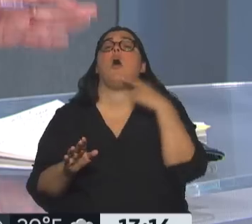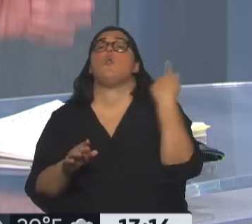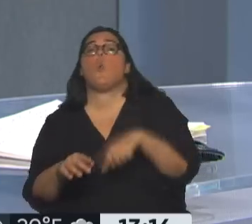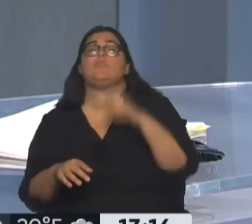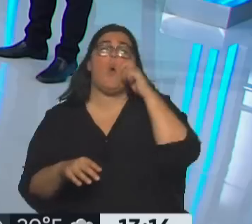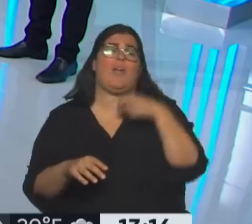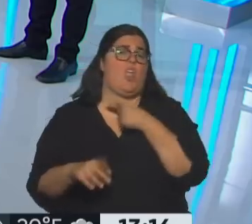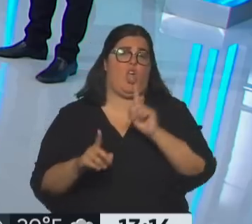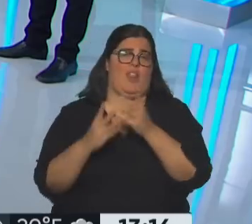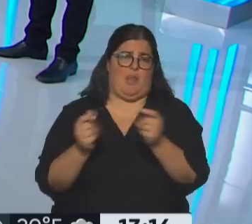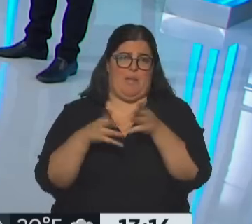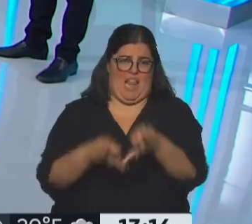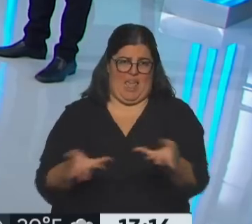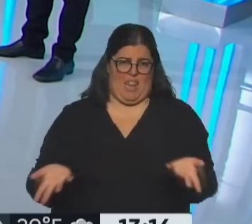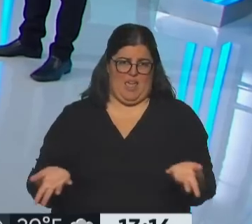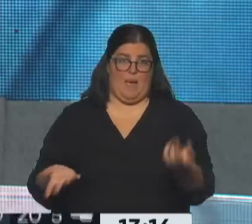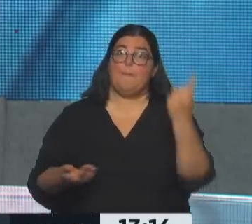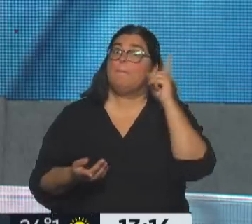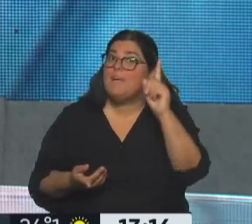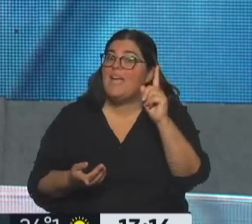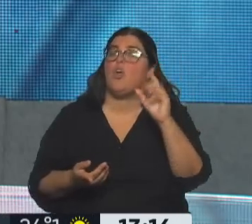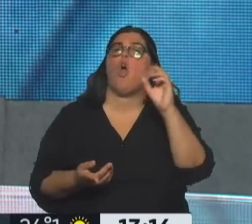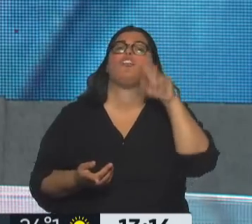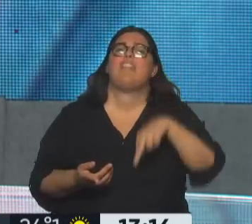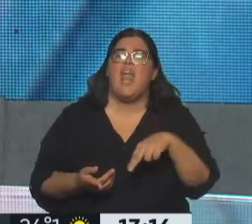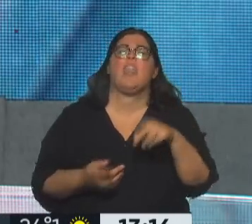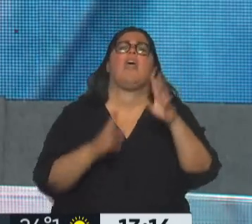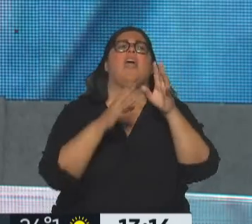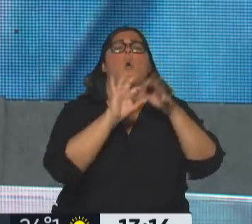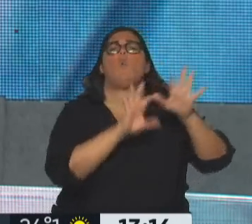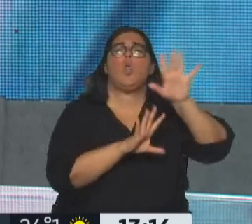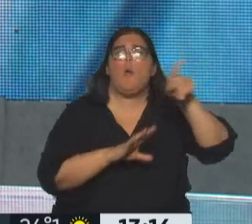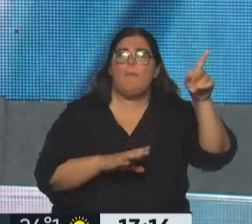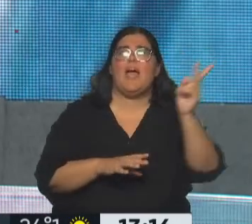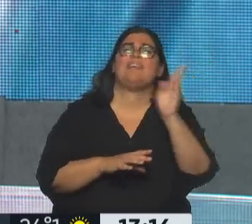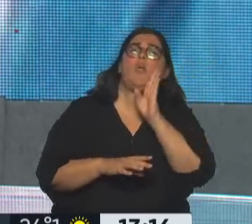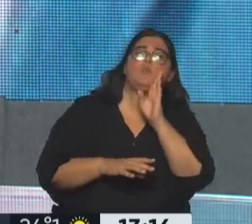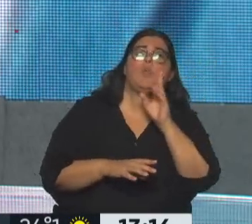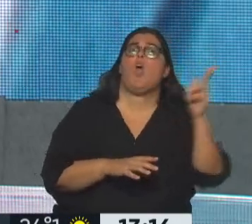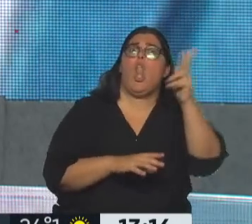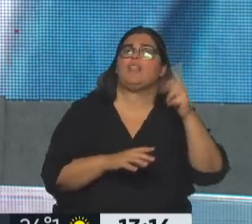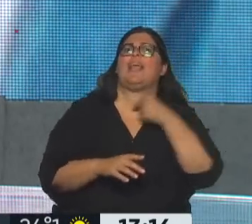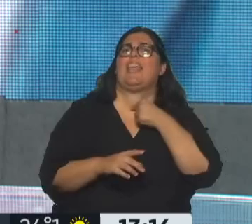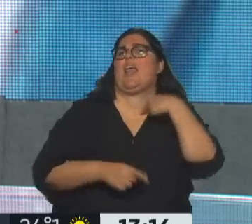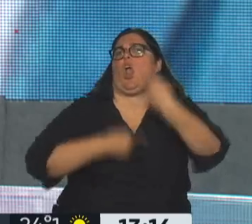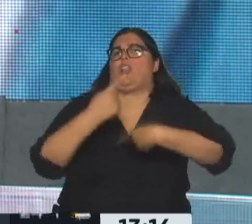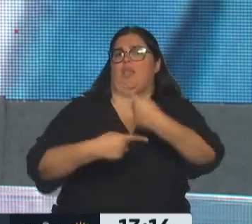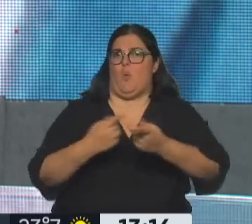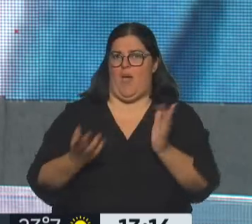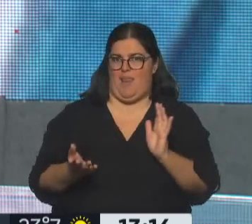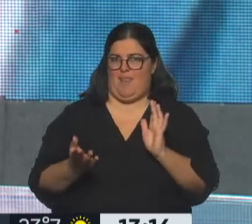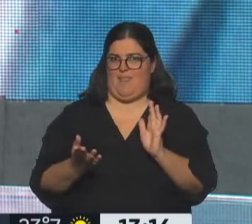guerra. Pero la Unión Europea, la OTAN y Estados Unidos están decididos a continuar. De ahí sale la propuesta